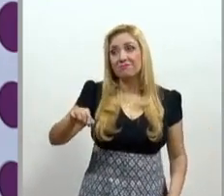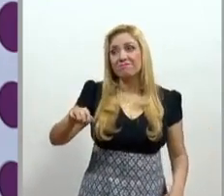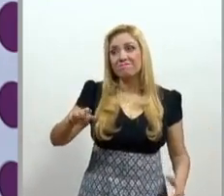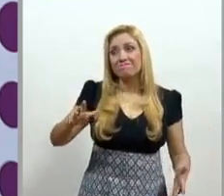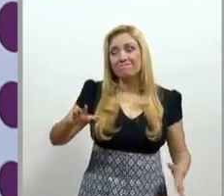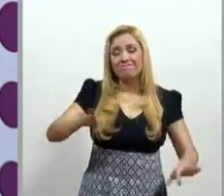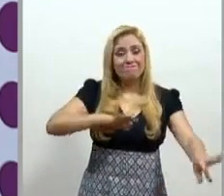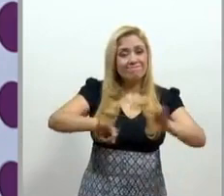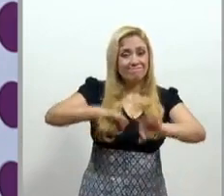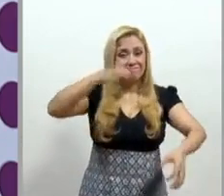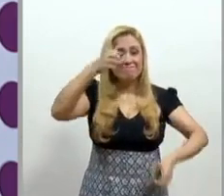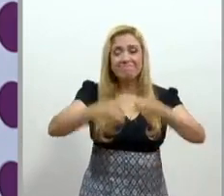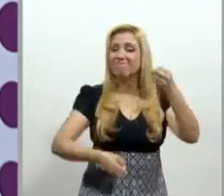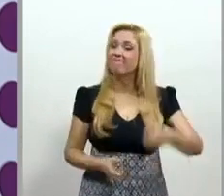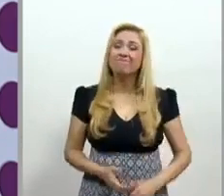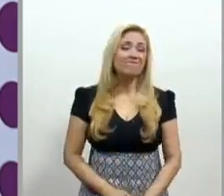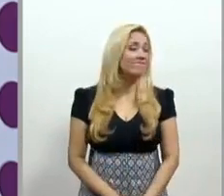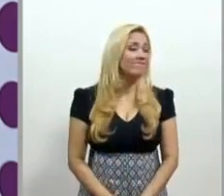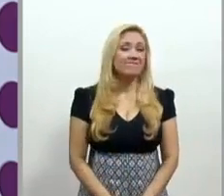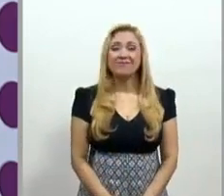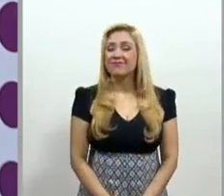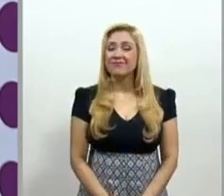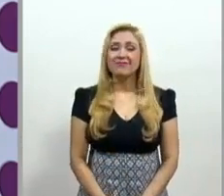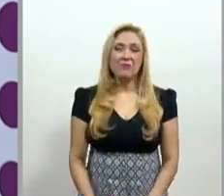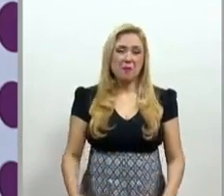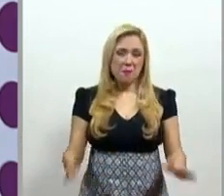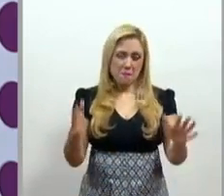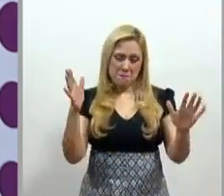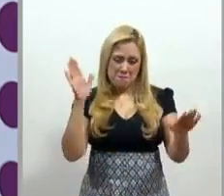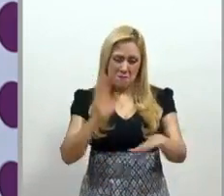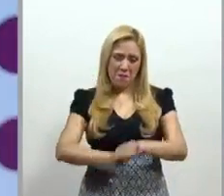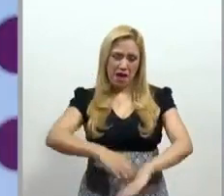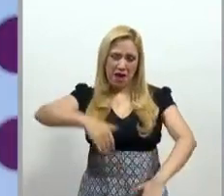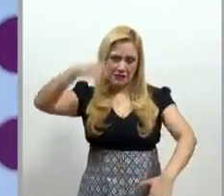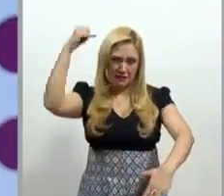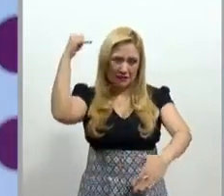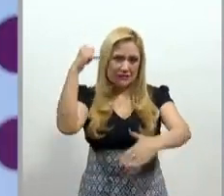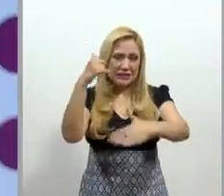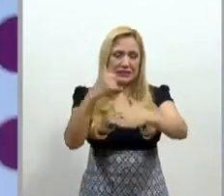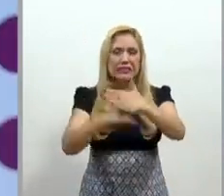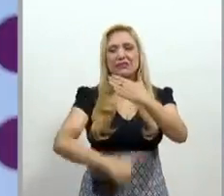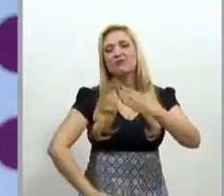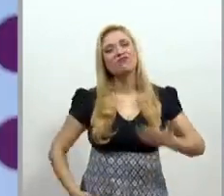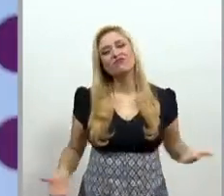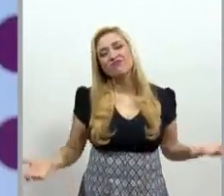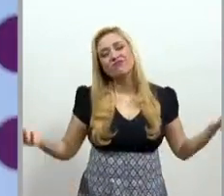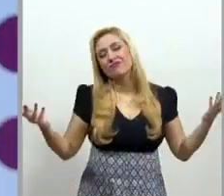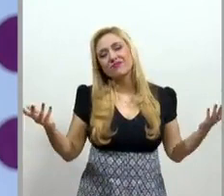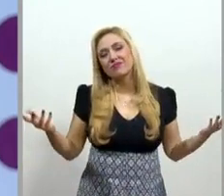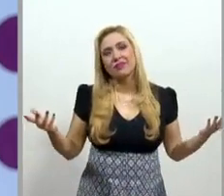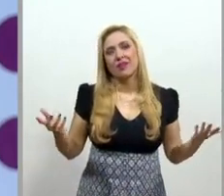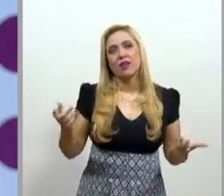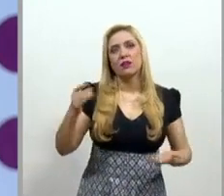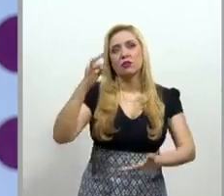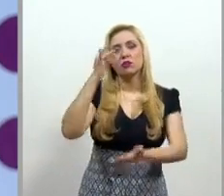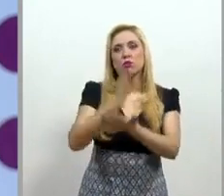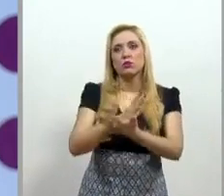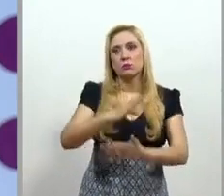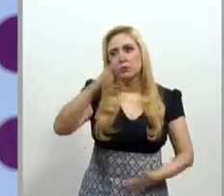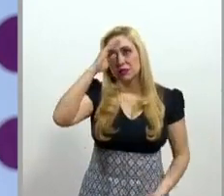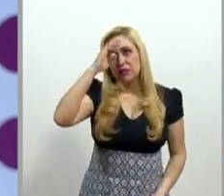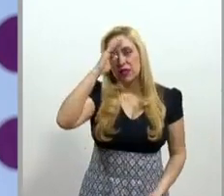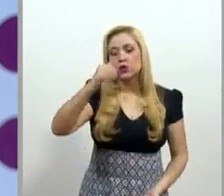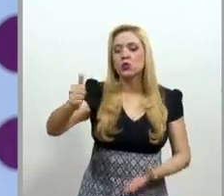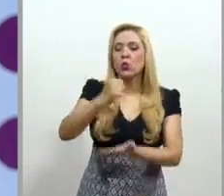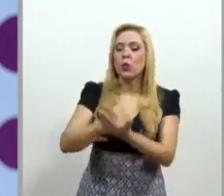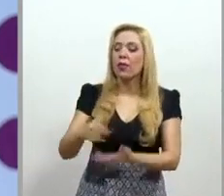para tener una legitimación tan amplia que pueda abarcar a absolutamente todos los seres humanos. Ya no solo hablamos de un estado o de una ciudad